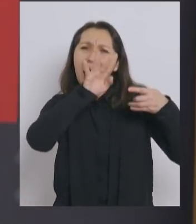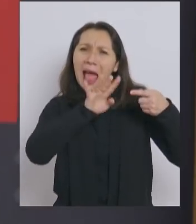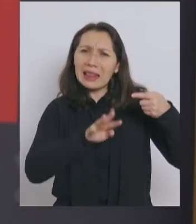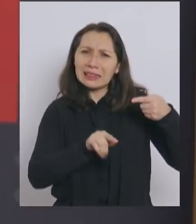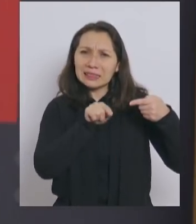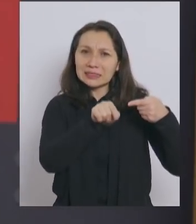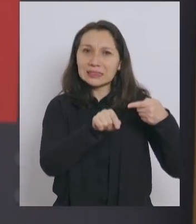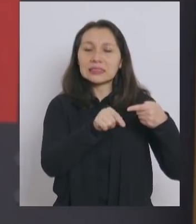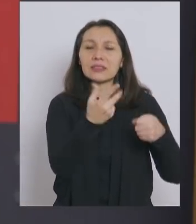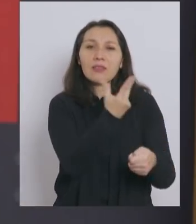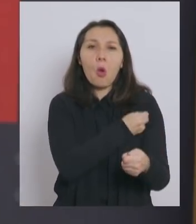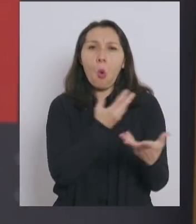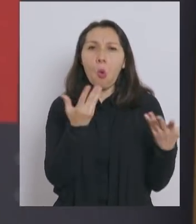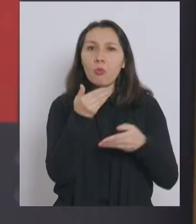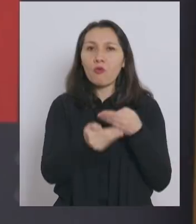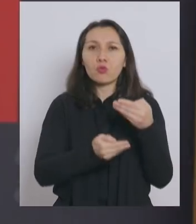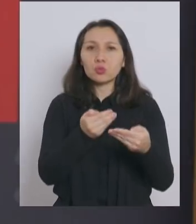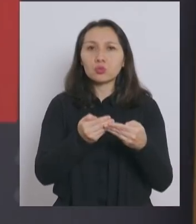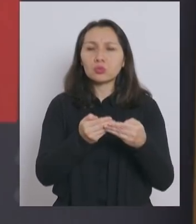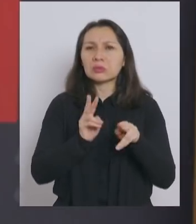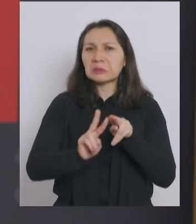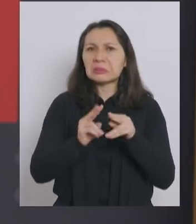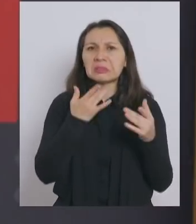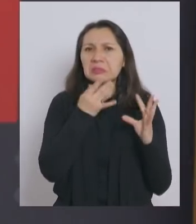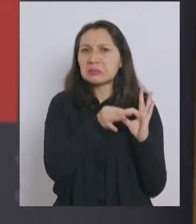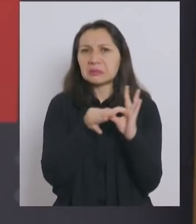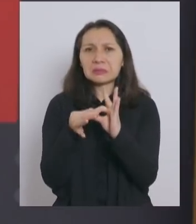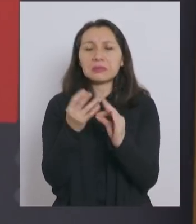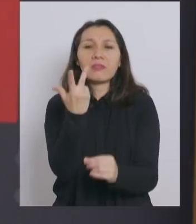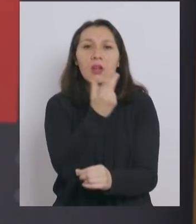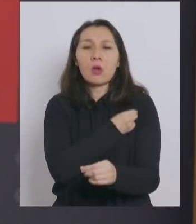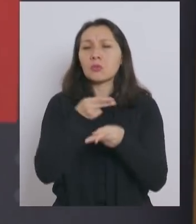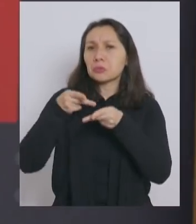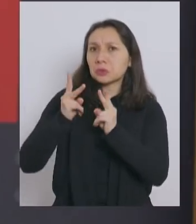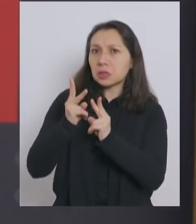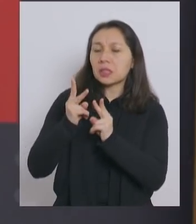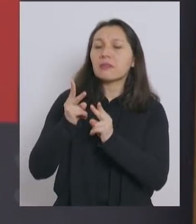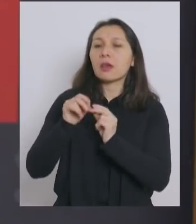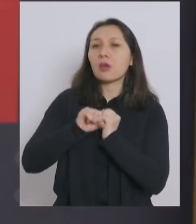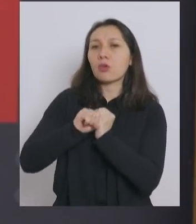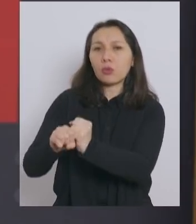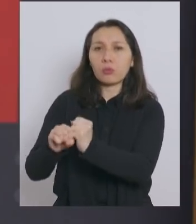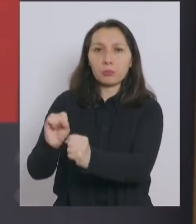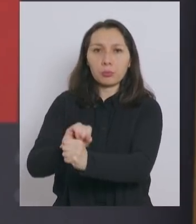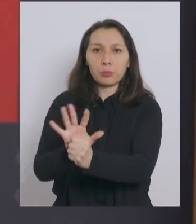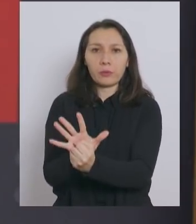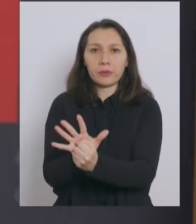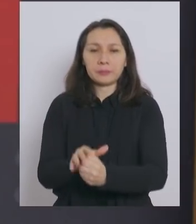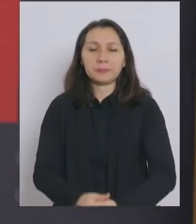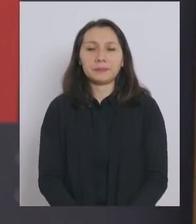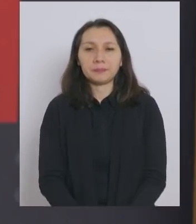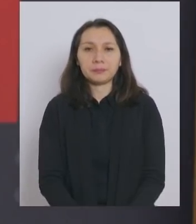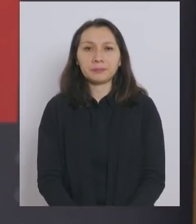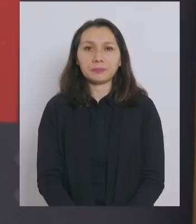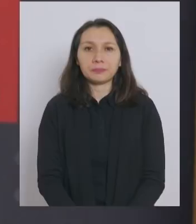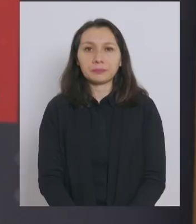vacuna, cómo funciona un poco su mecanismo de acción y su eficacia contra el COVID-19.